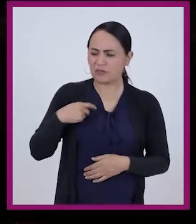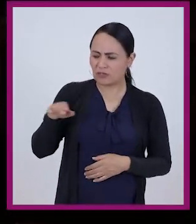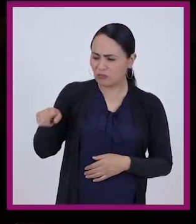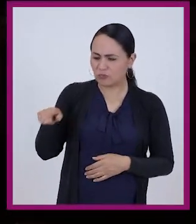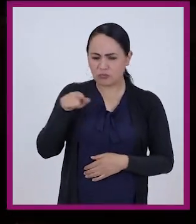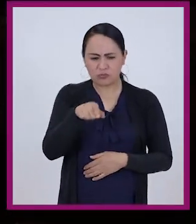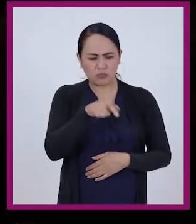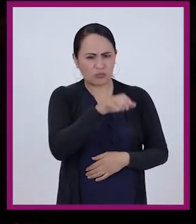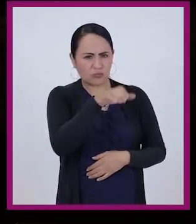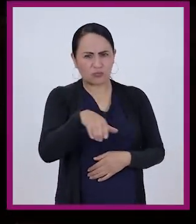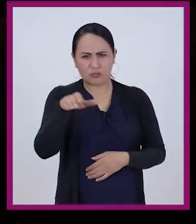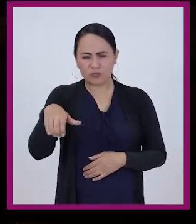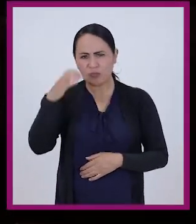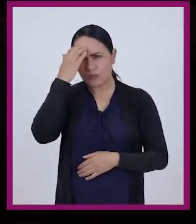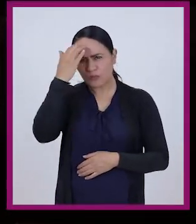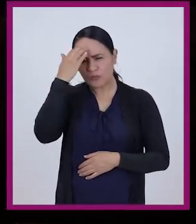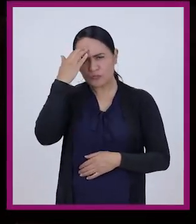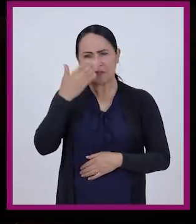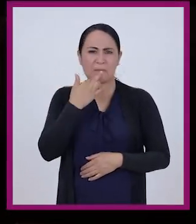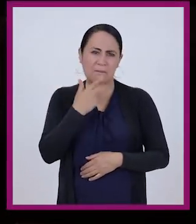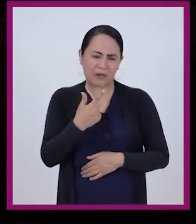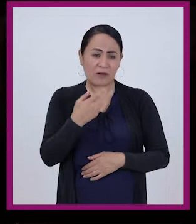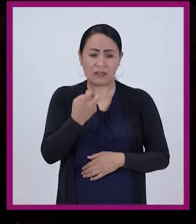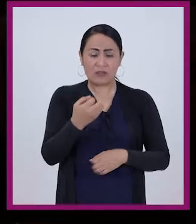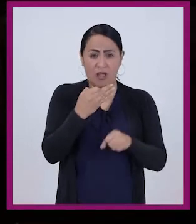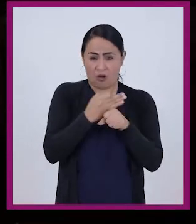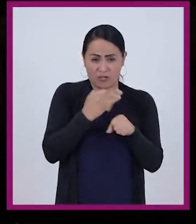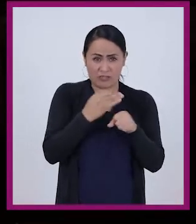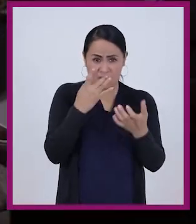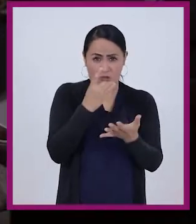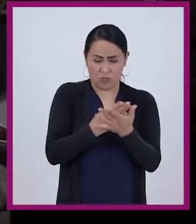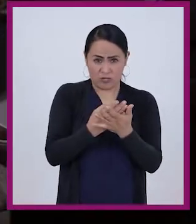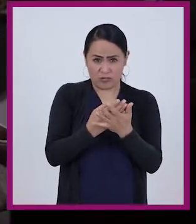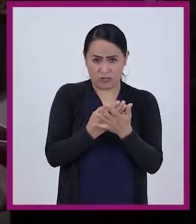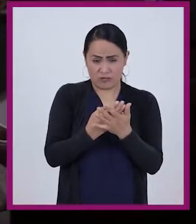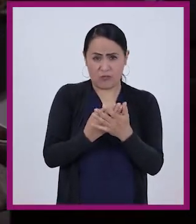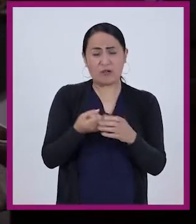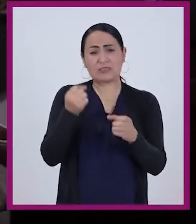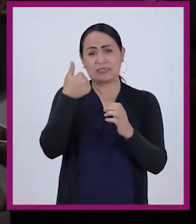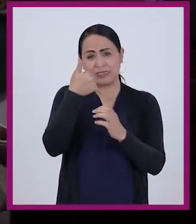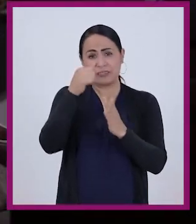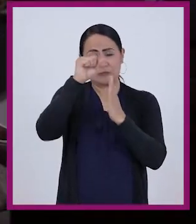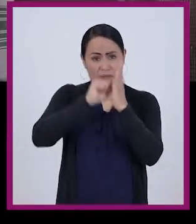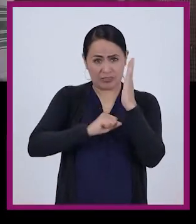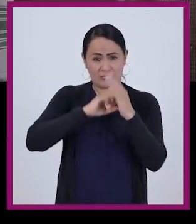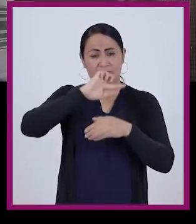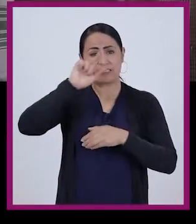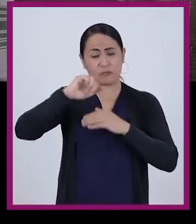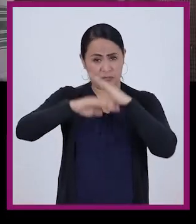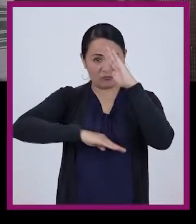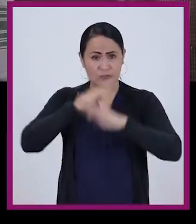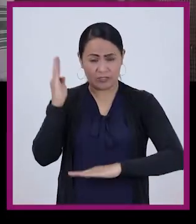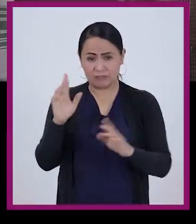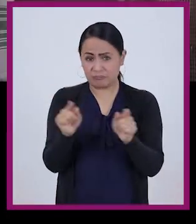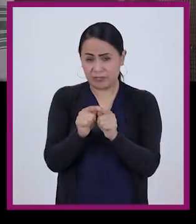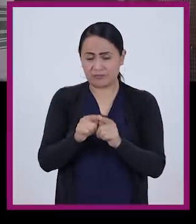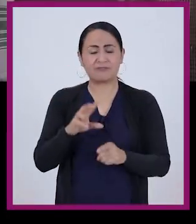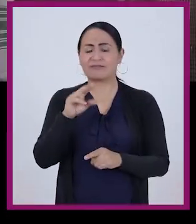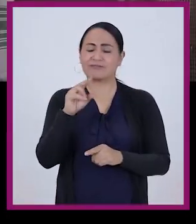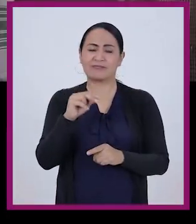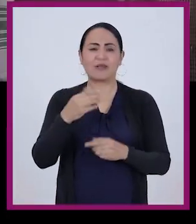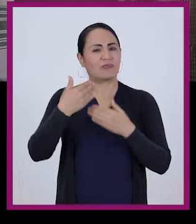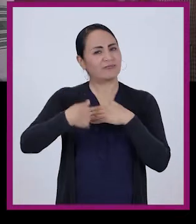conocer mejor a la gente y aprender de ella, lo cual nos servirá para toda la vida, no solo para sacar el semestre.